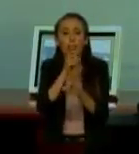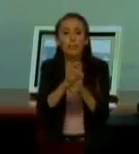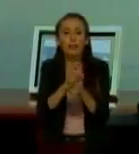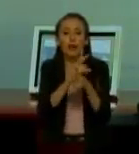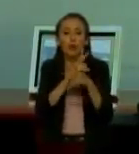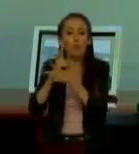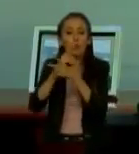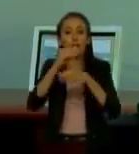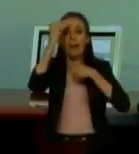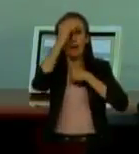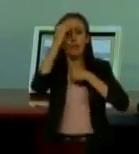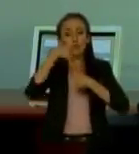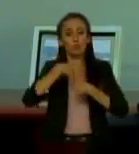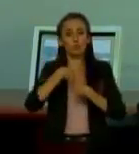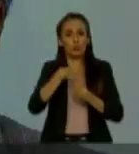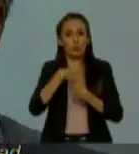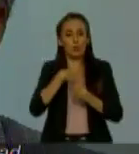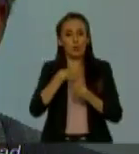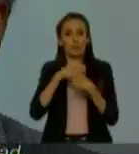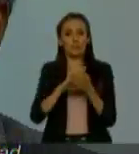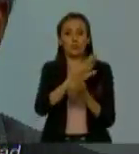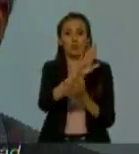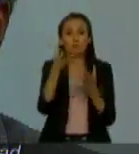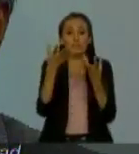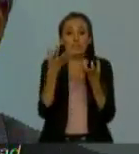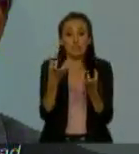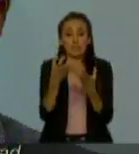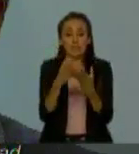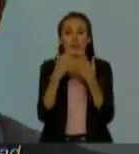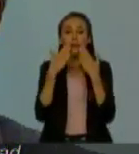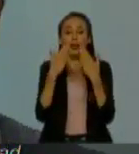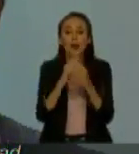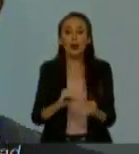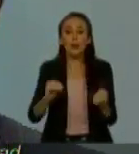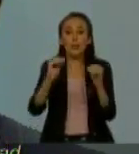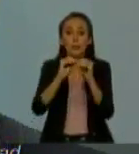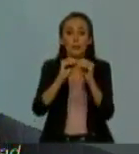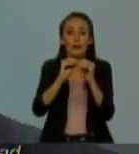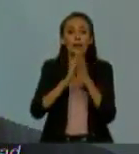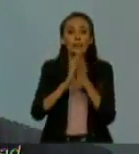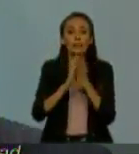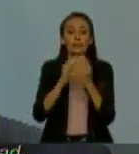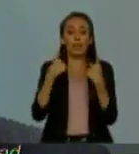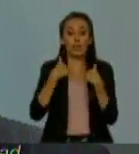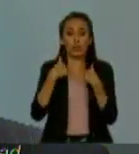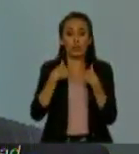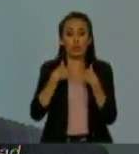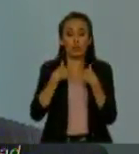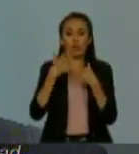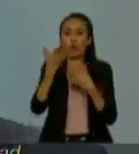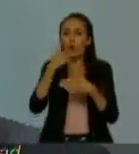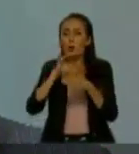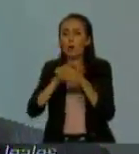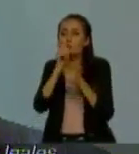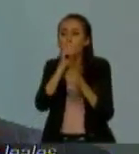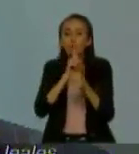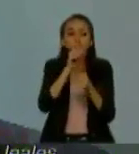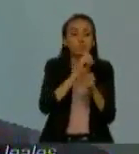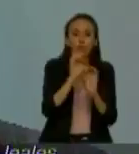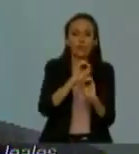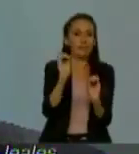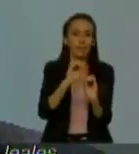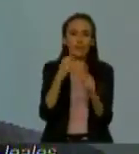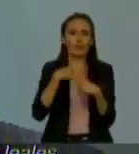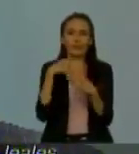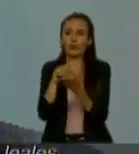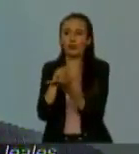tus valores, a tus libres ideas. Si quiere alguien, a pretexto de lealtad, que yo solape a los deshonestos, bórreme